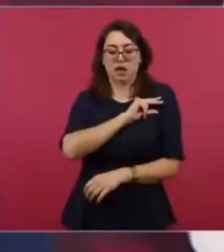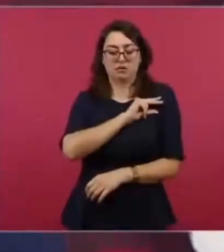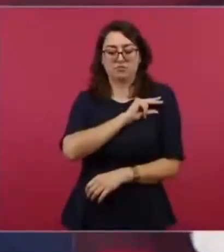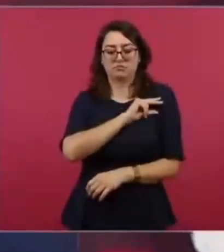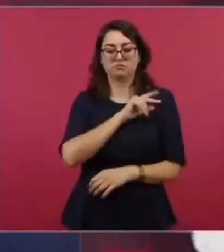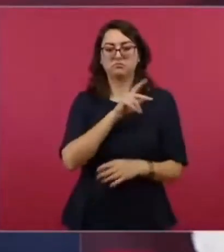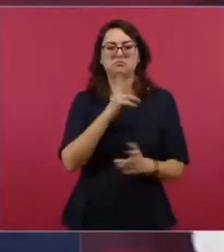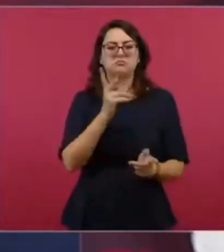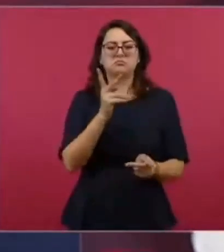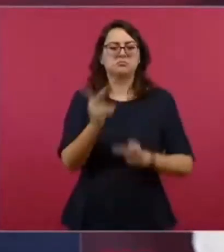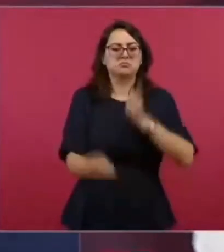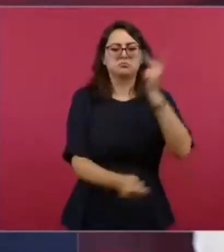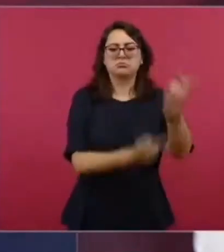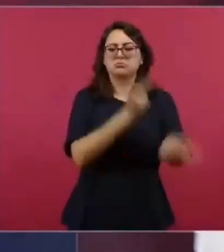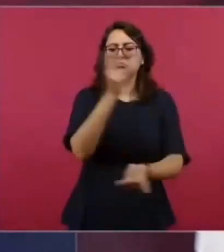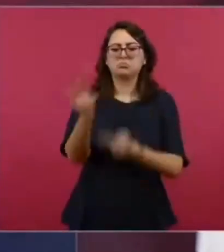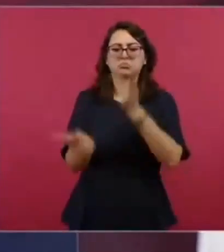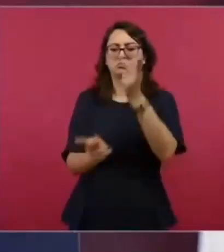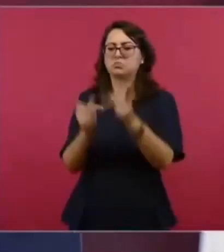pregunta.